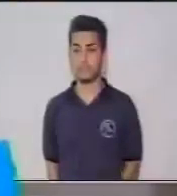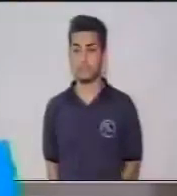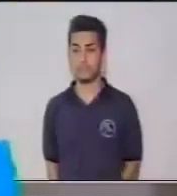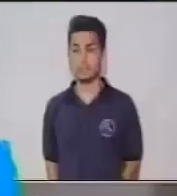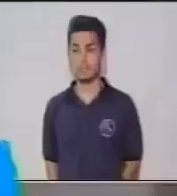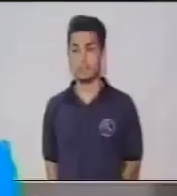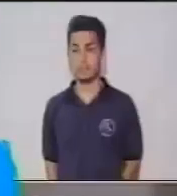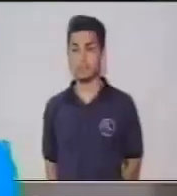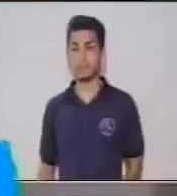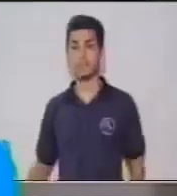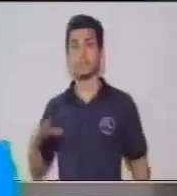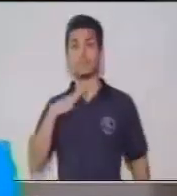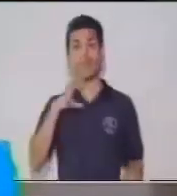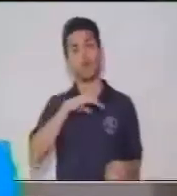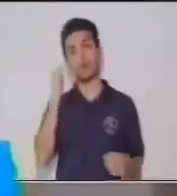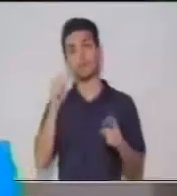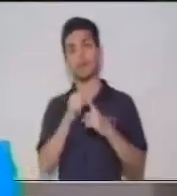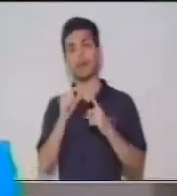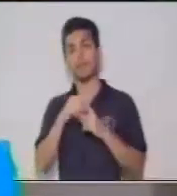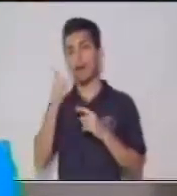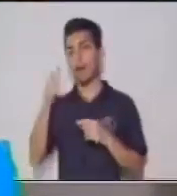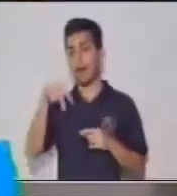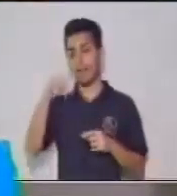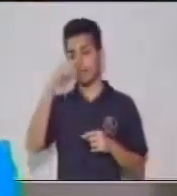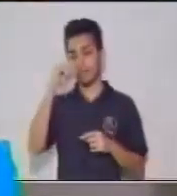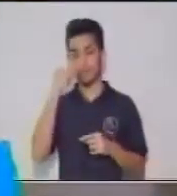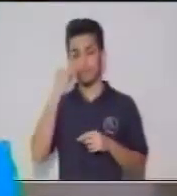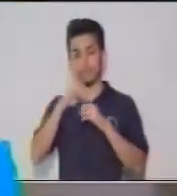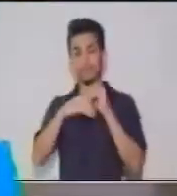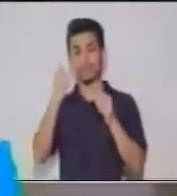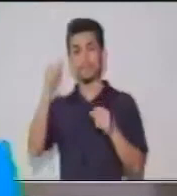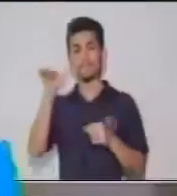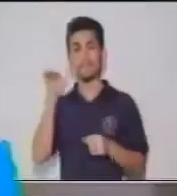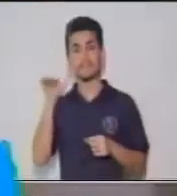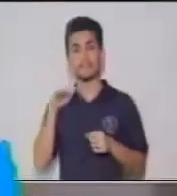Tenemos la palabra antifaz.